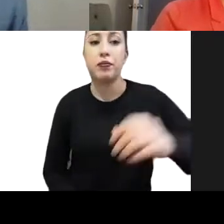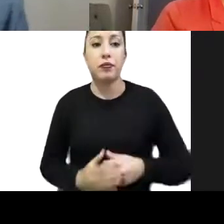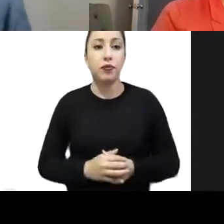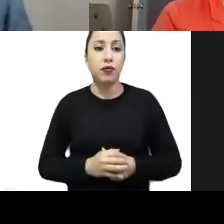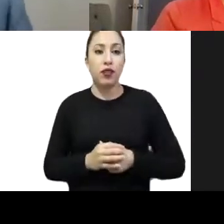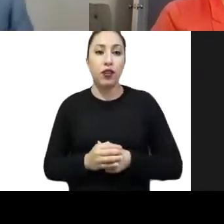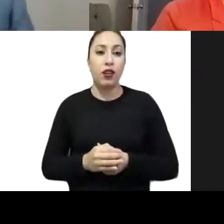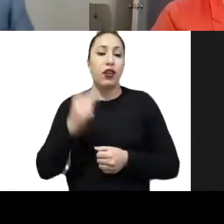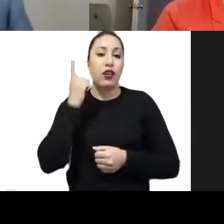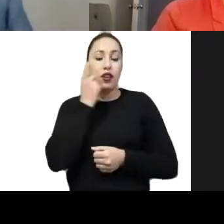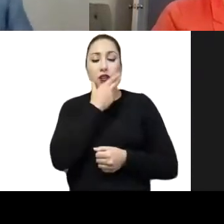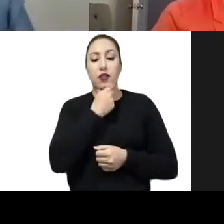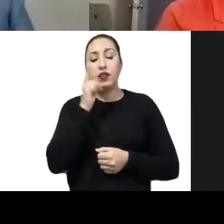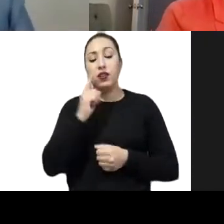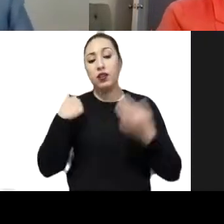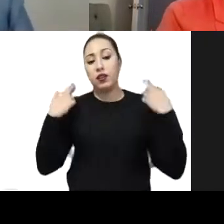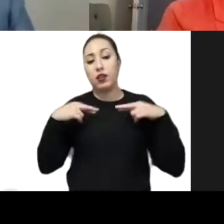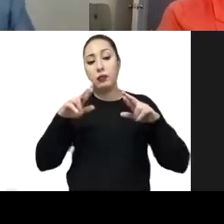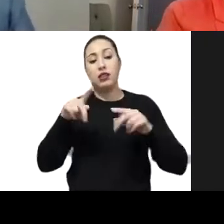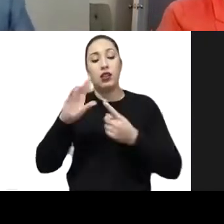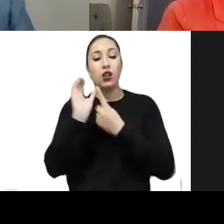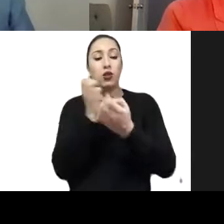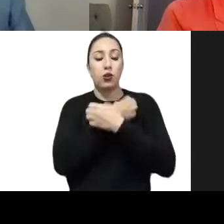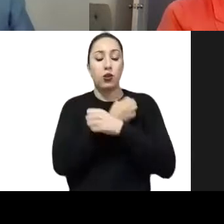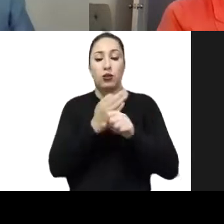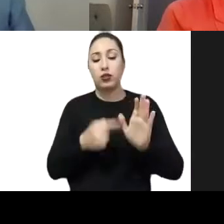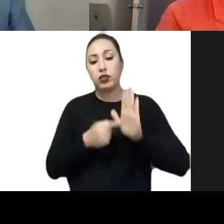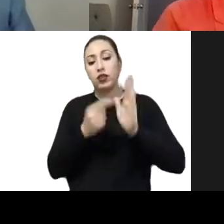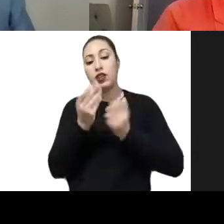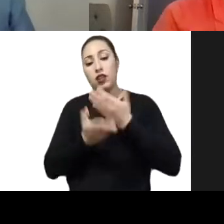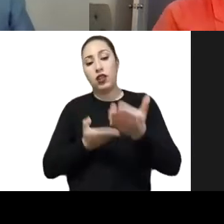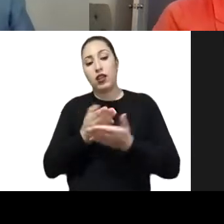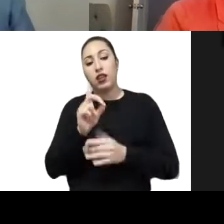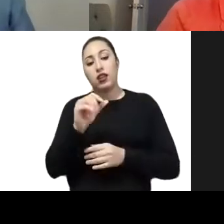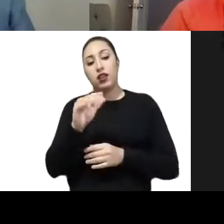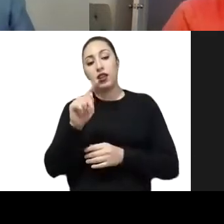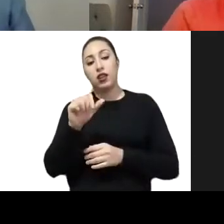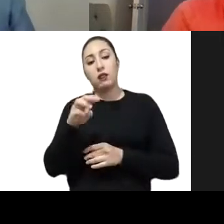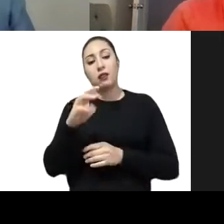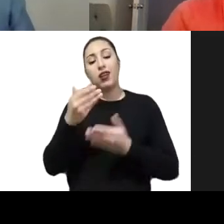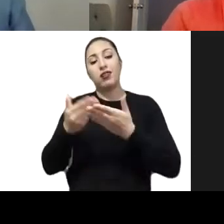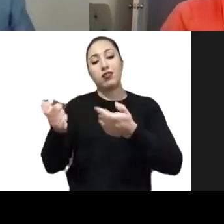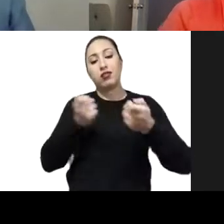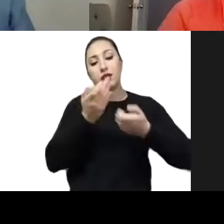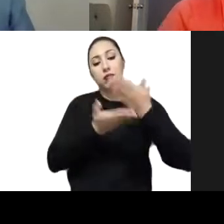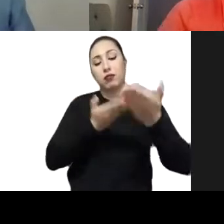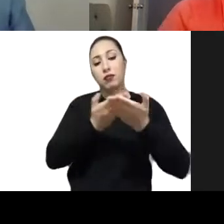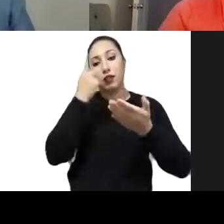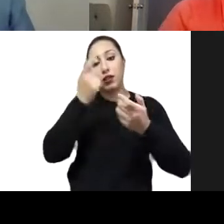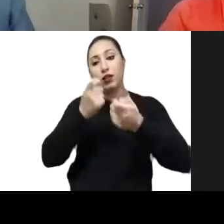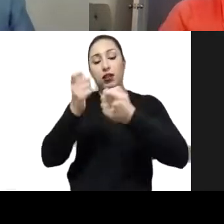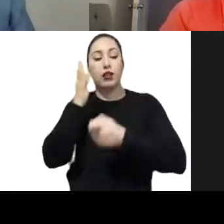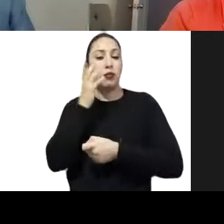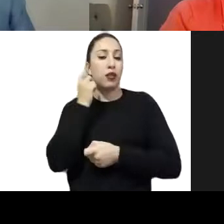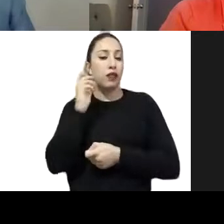Diputadas y diputados, en nombre de la Comisión de Educación, presento el dictamen a la iniciativa ante el Congreso de la Unión con proyecto de decreto por